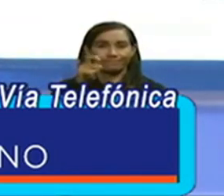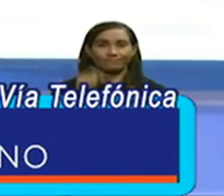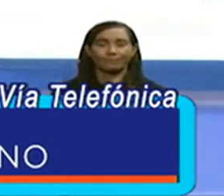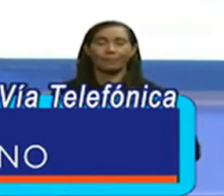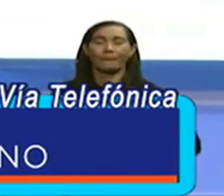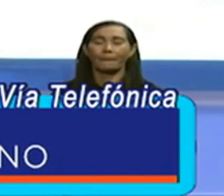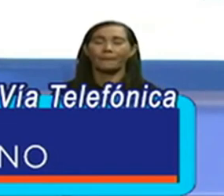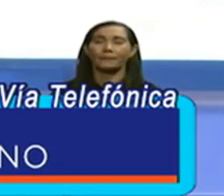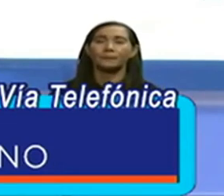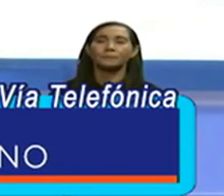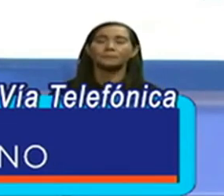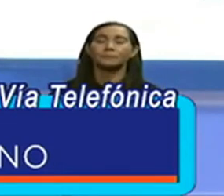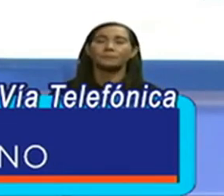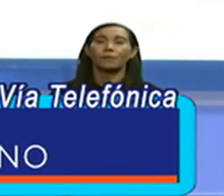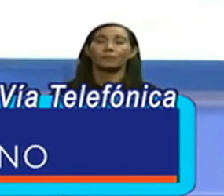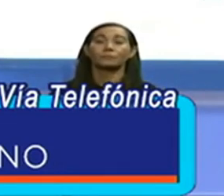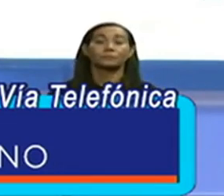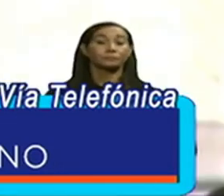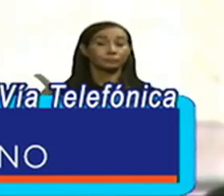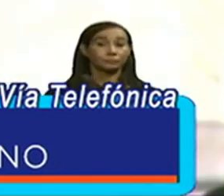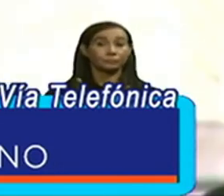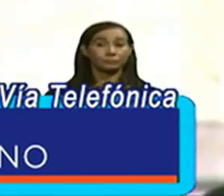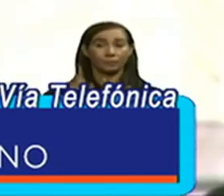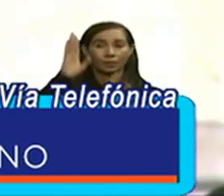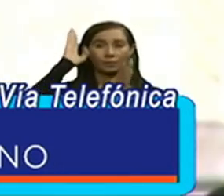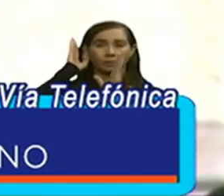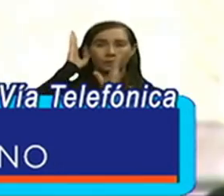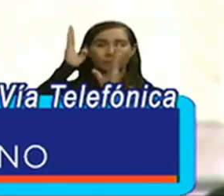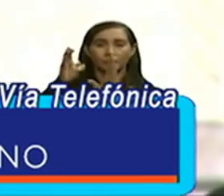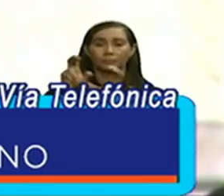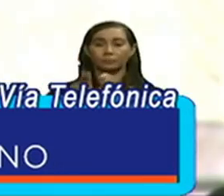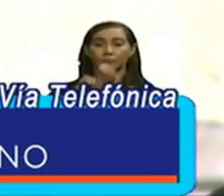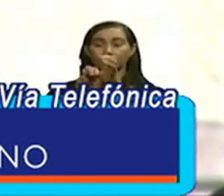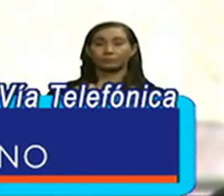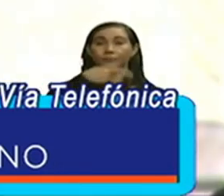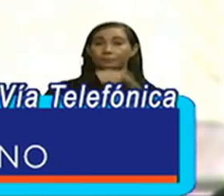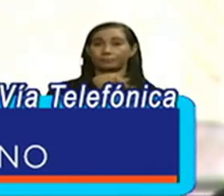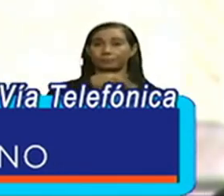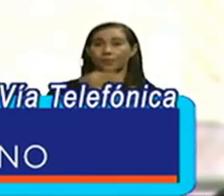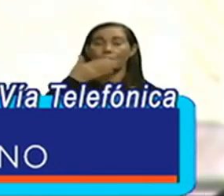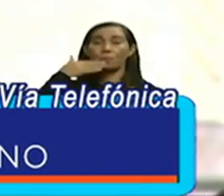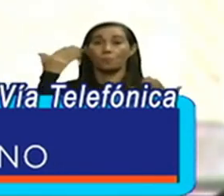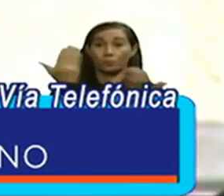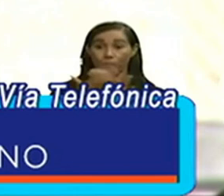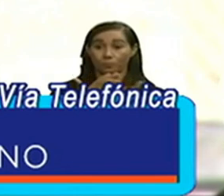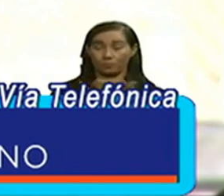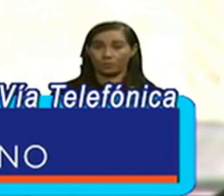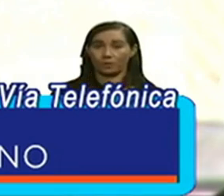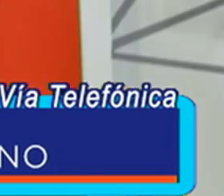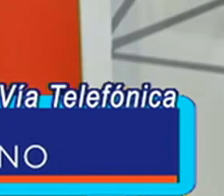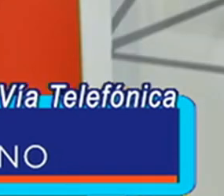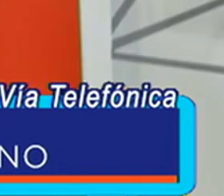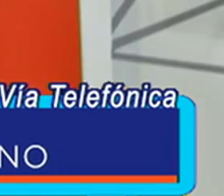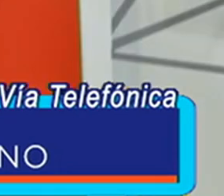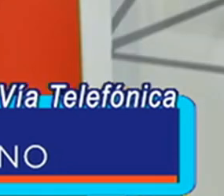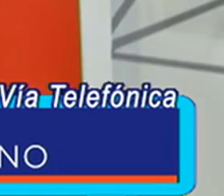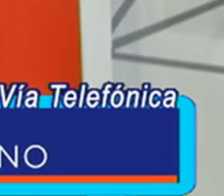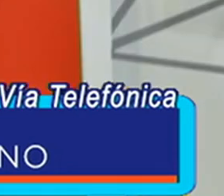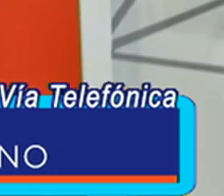público bajo el mando del Estado. Lo que el gobierno actual, bajo un fideicomiso ilegal